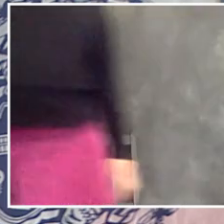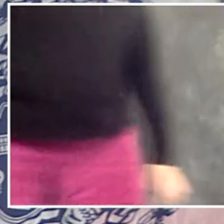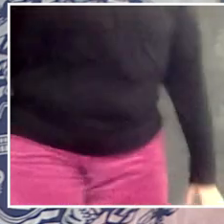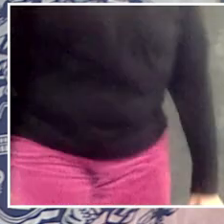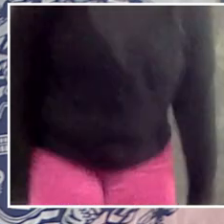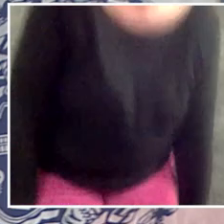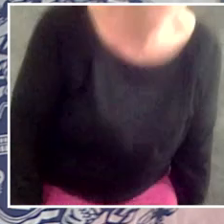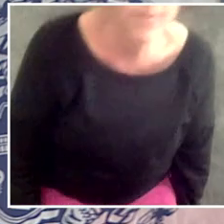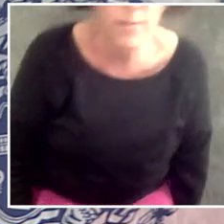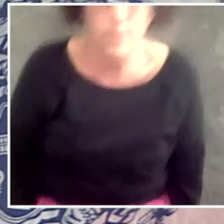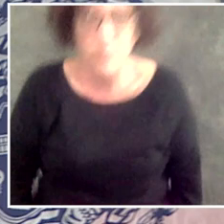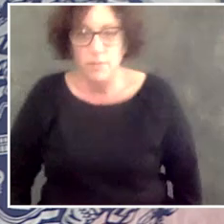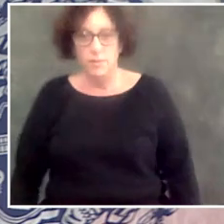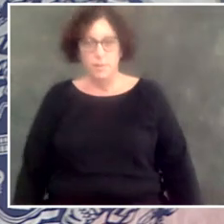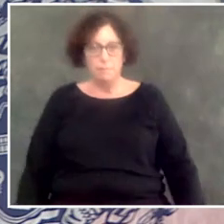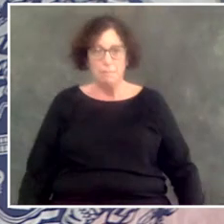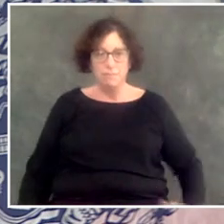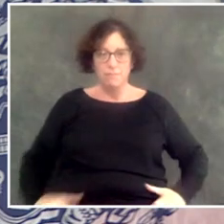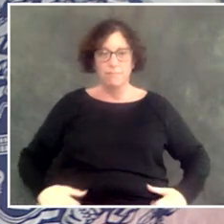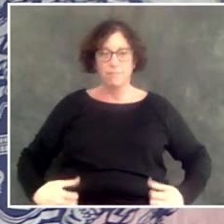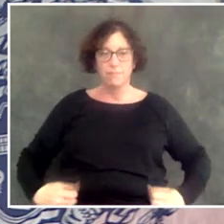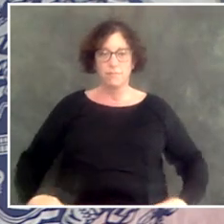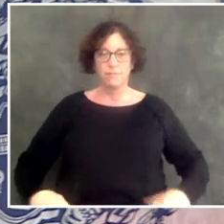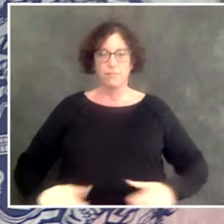heroica todos los días.